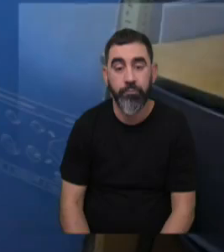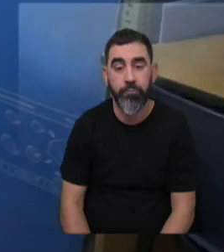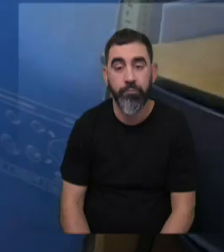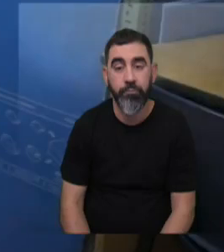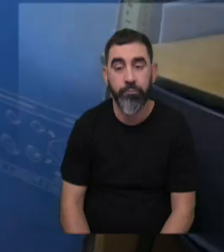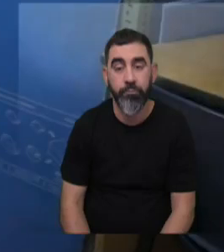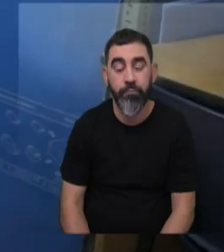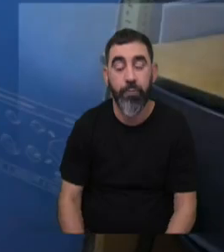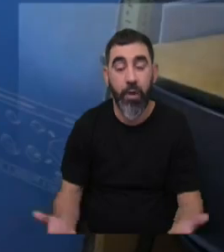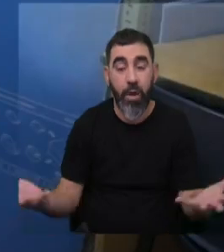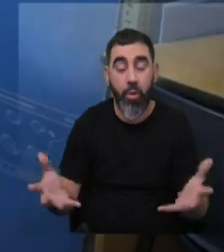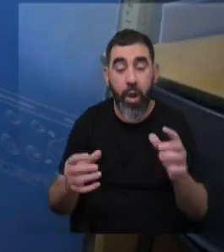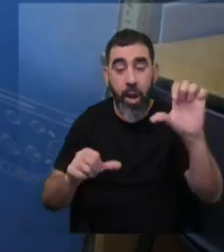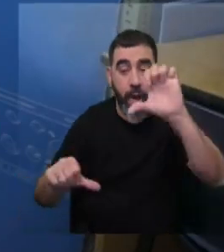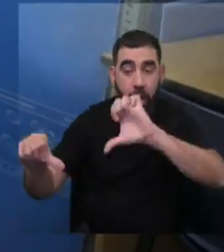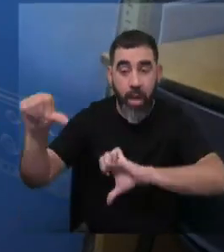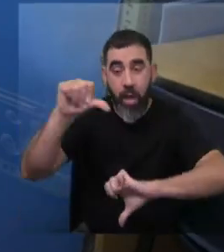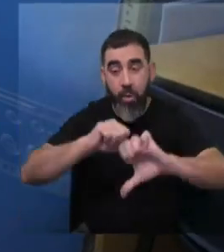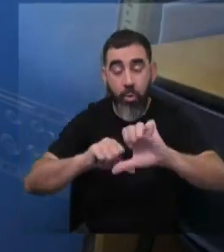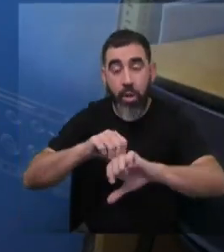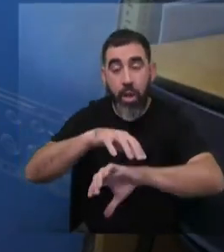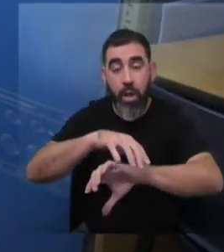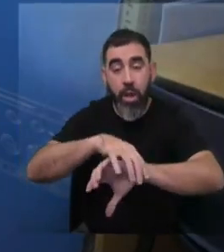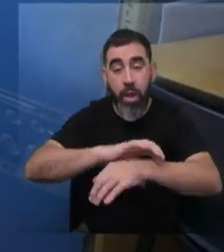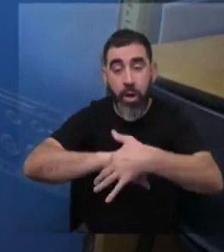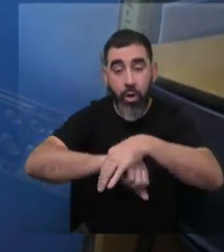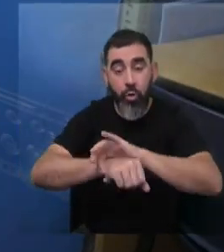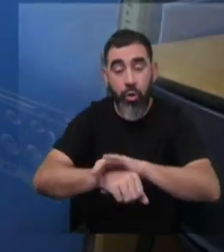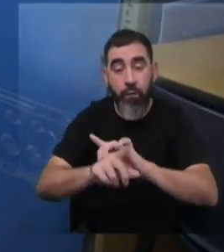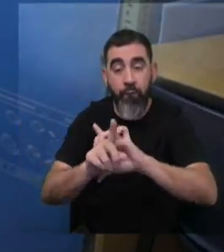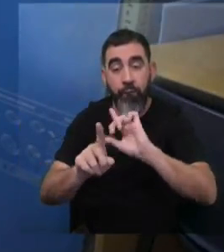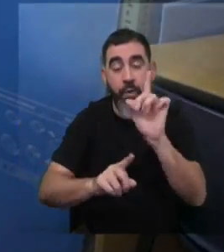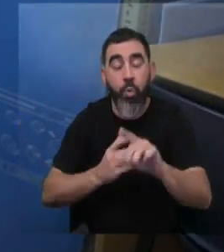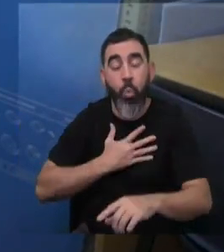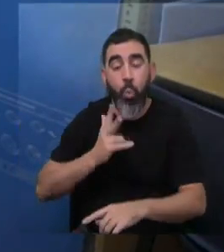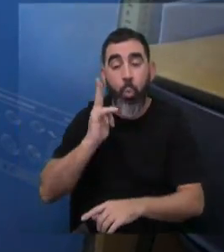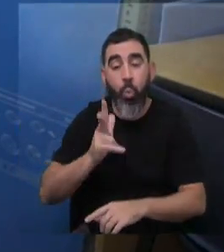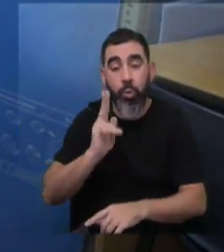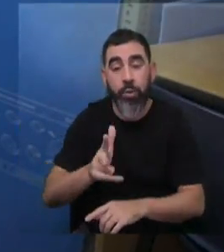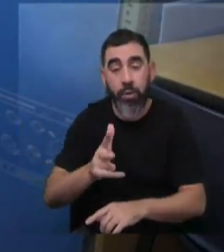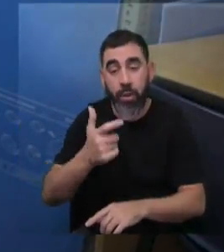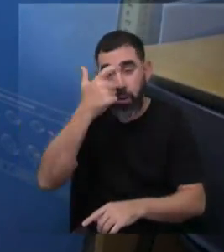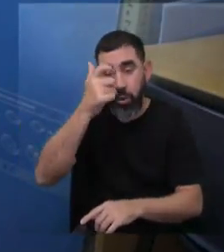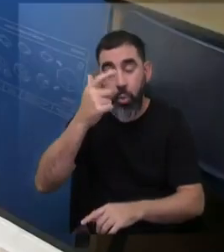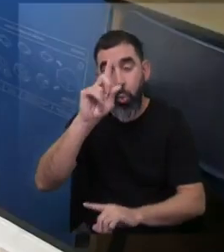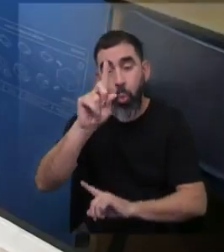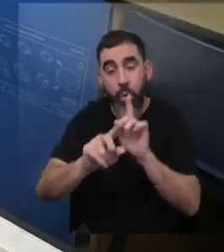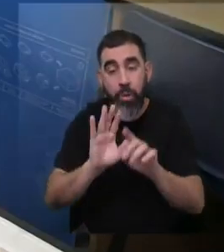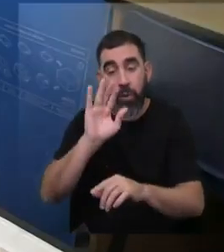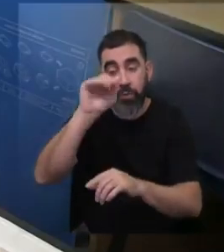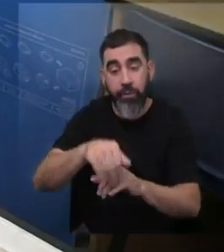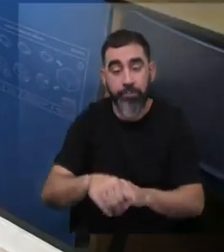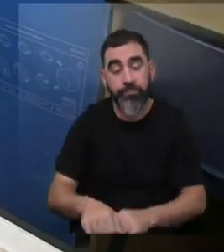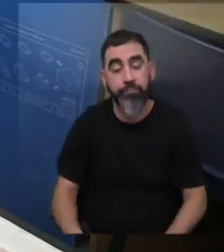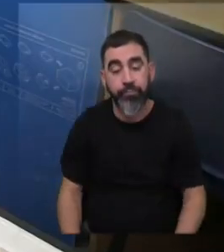Ahora estamos en el laboratorio de arqueología de la Facultad de Humanidades y Ciencias de la Universidad de la República. Acá